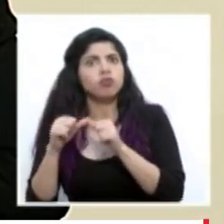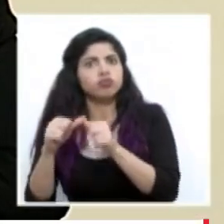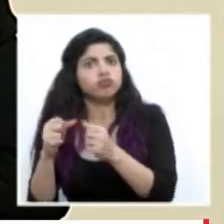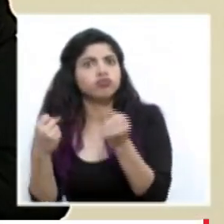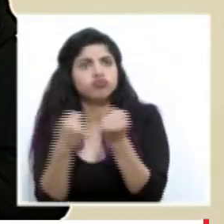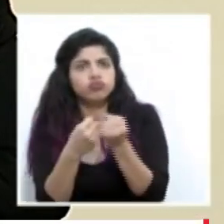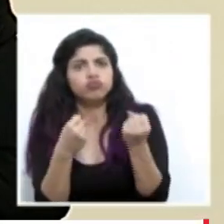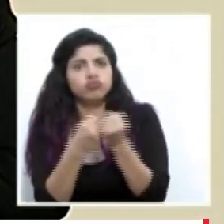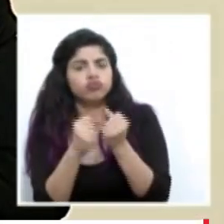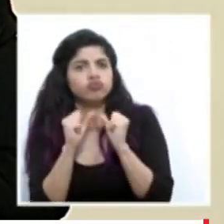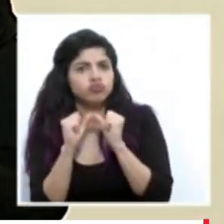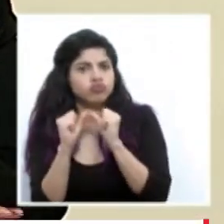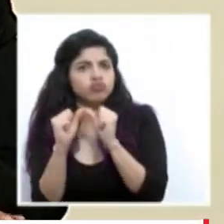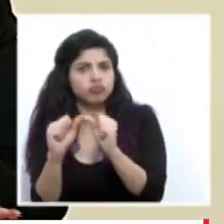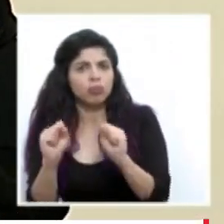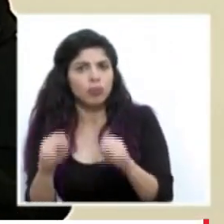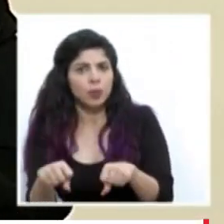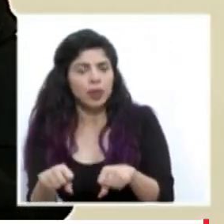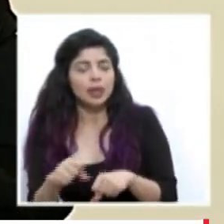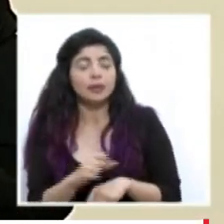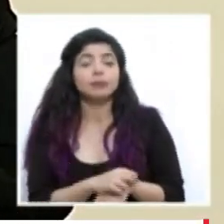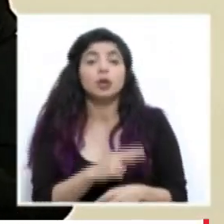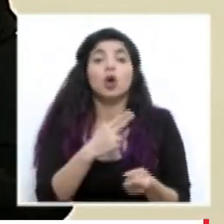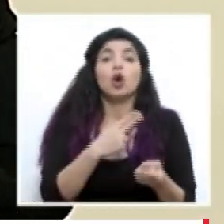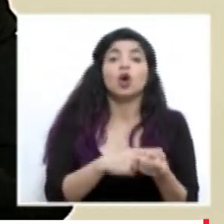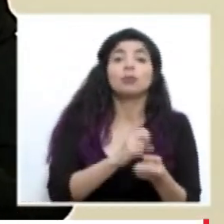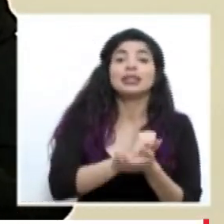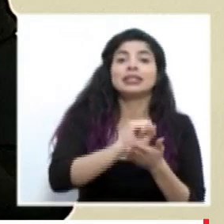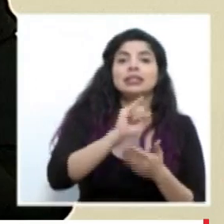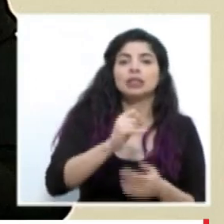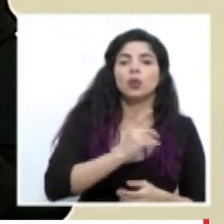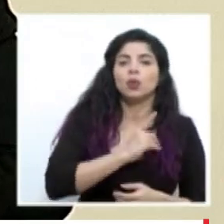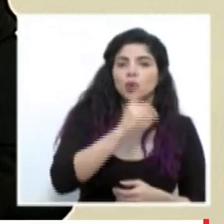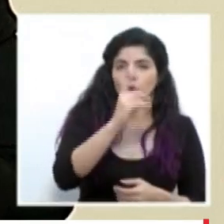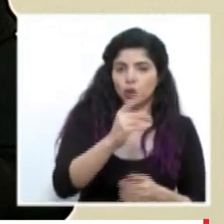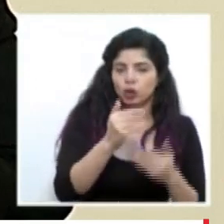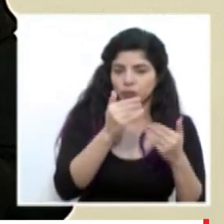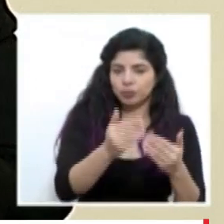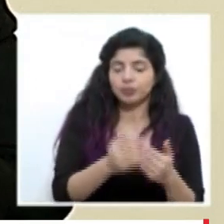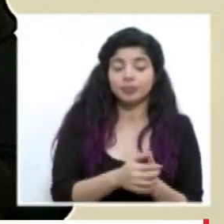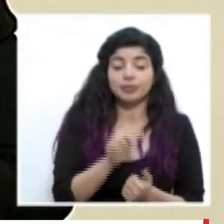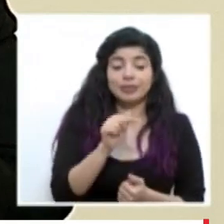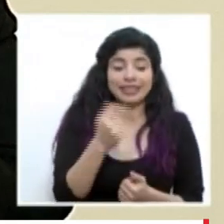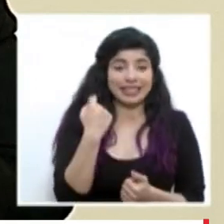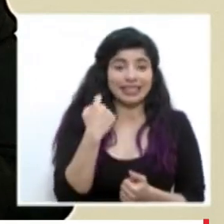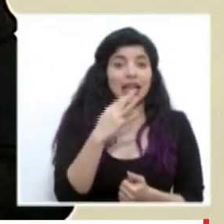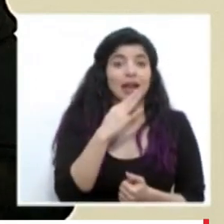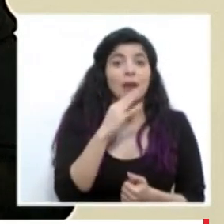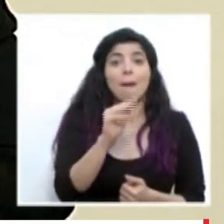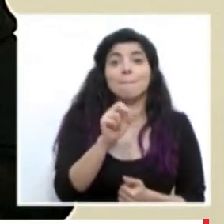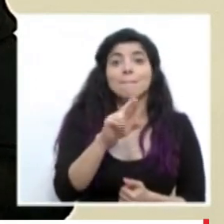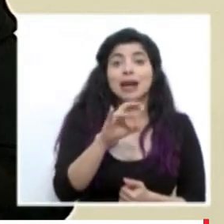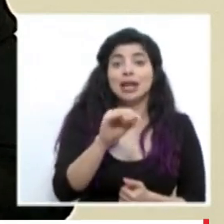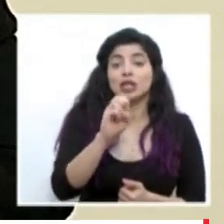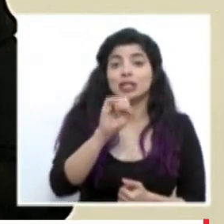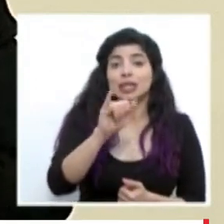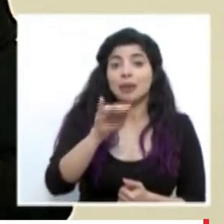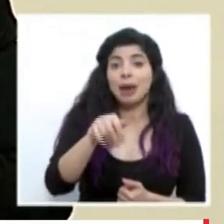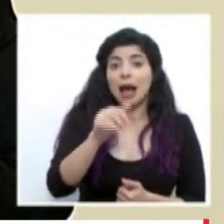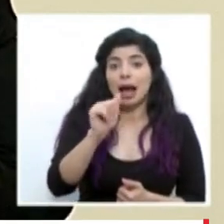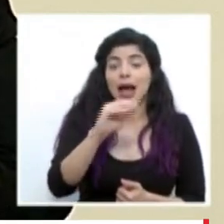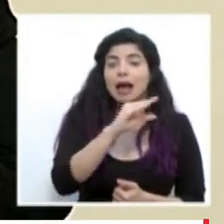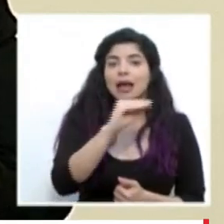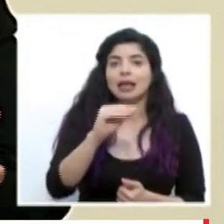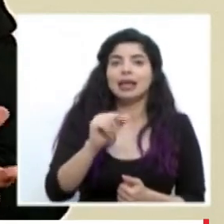dando ese apoyo al Hospital México. Con respecto al Hospital San Juan de Dios, hace poco hablé con el doctor Mario Cibaja y con la doctora Ileana